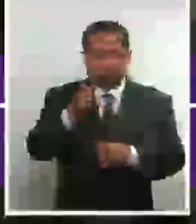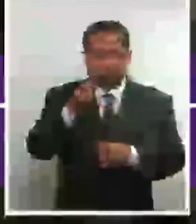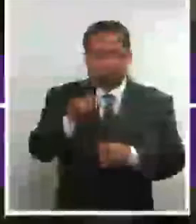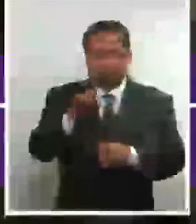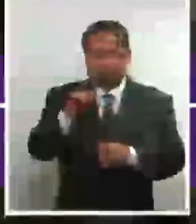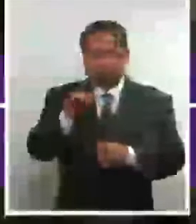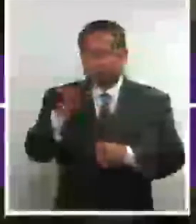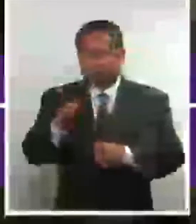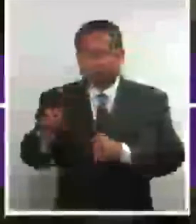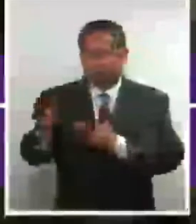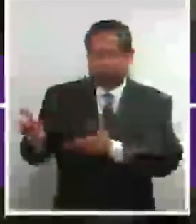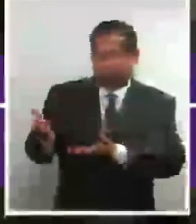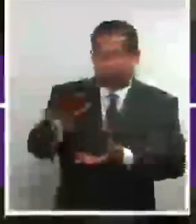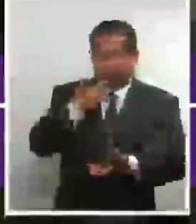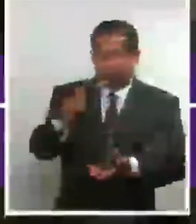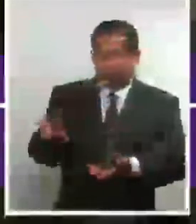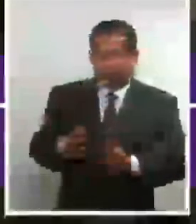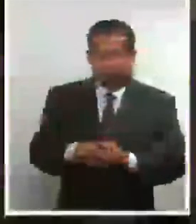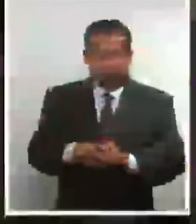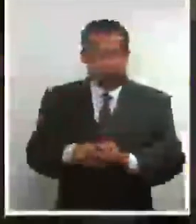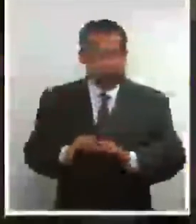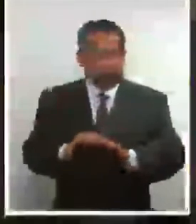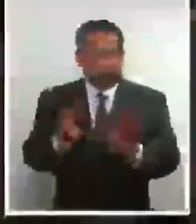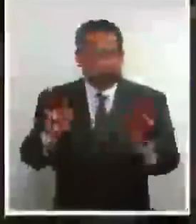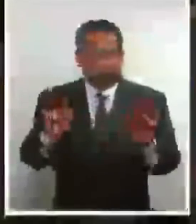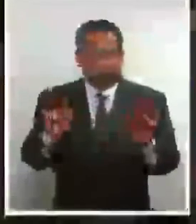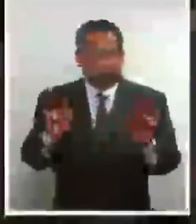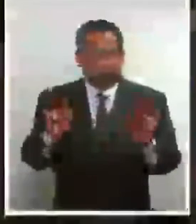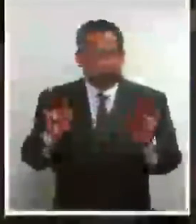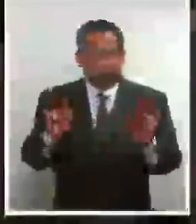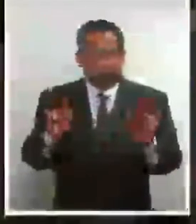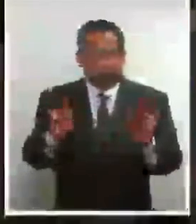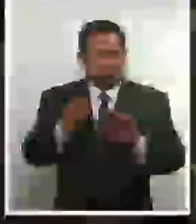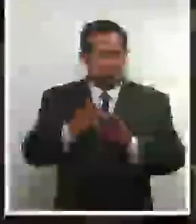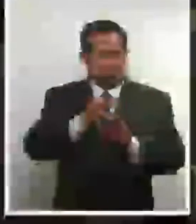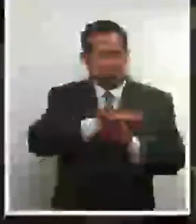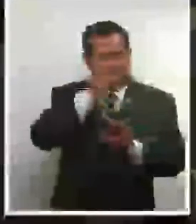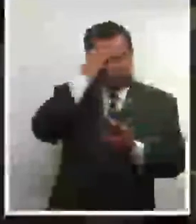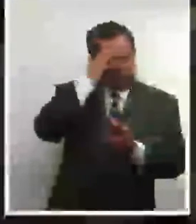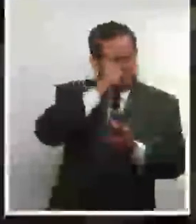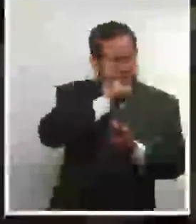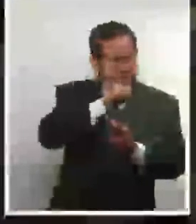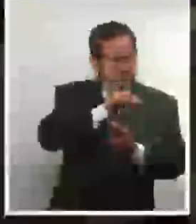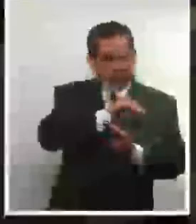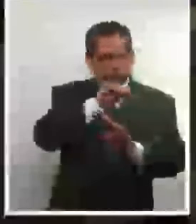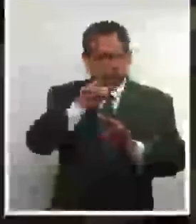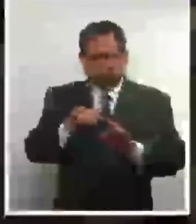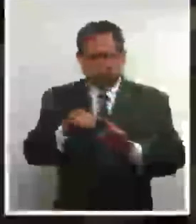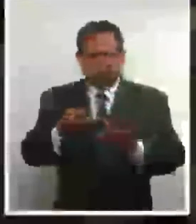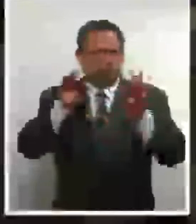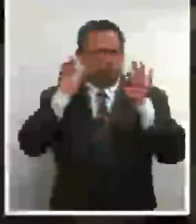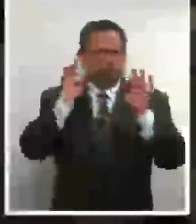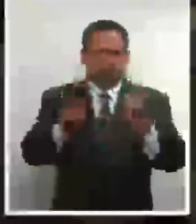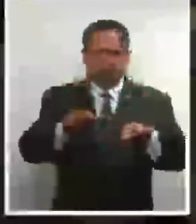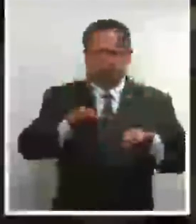Batis, que no tuvo ninguna experiencia previa y que hizo un